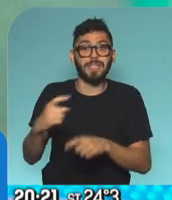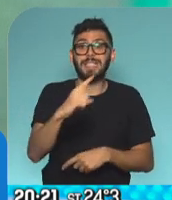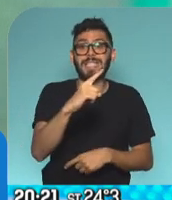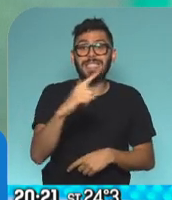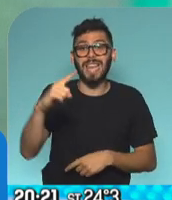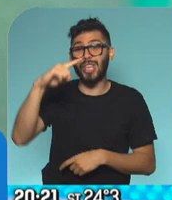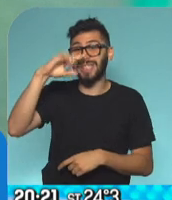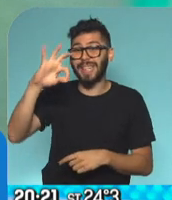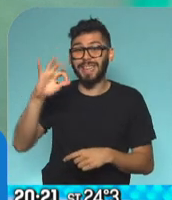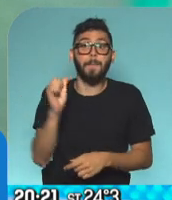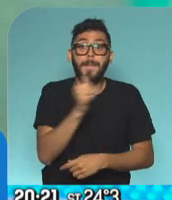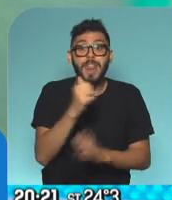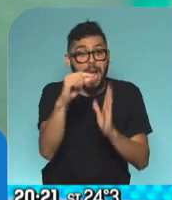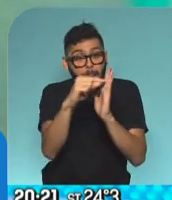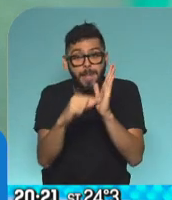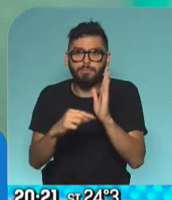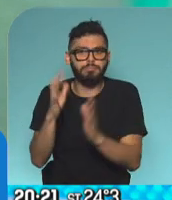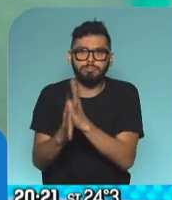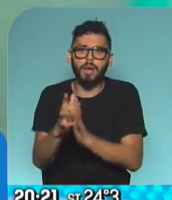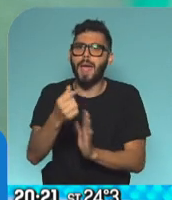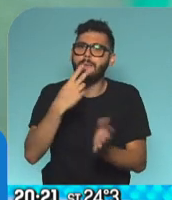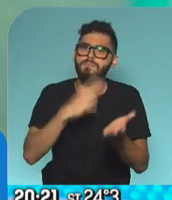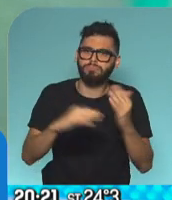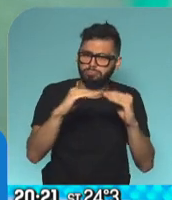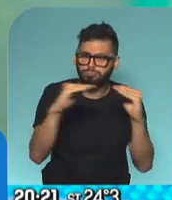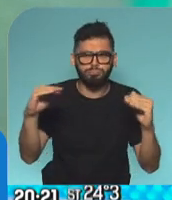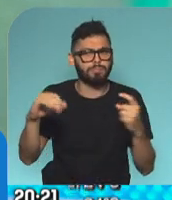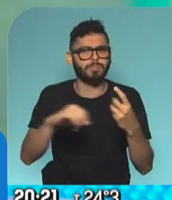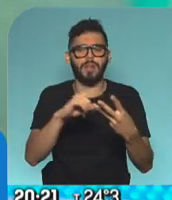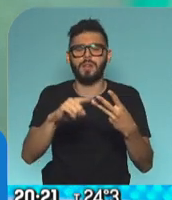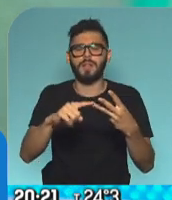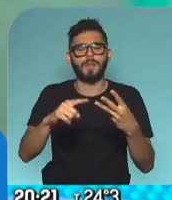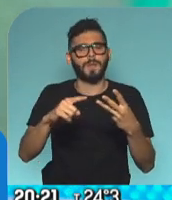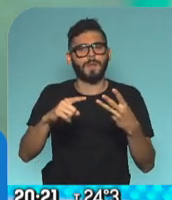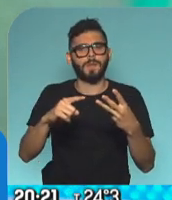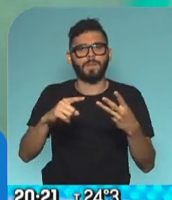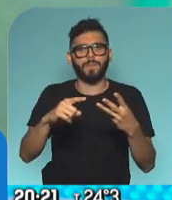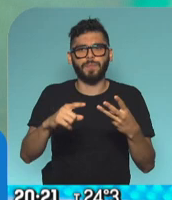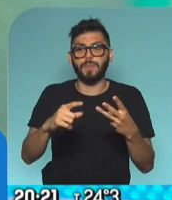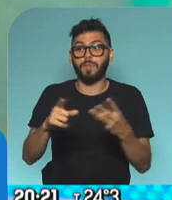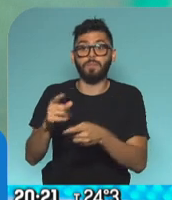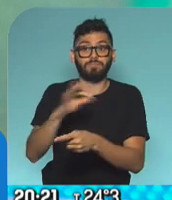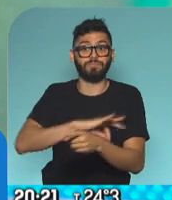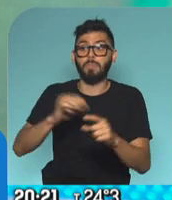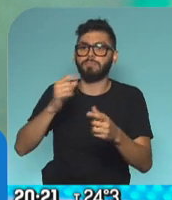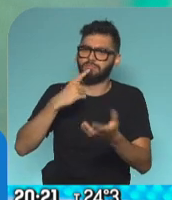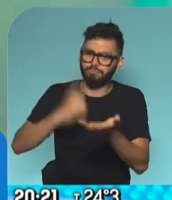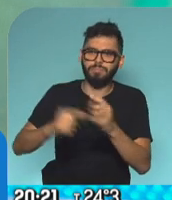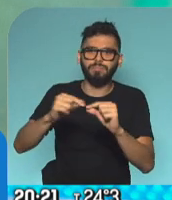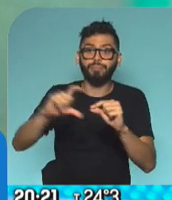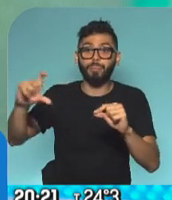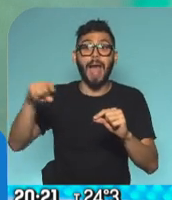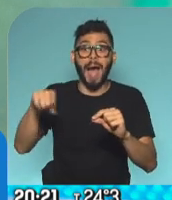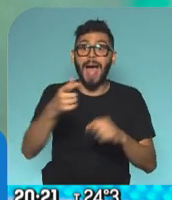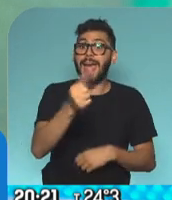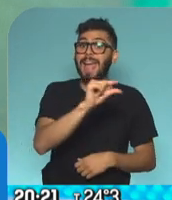medicamentos que garantiza tarifas congeladas que garantiza suba de aumentos en los saberes estos créditos son justamente